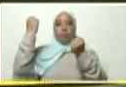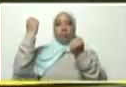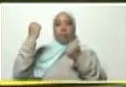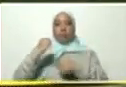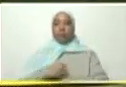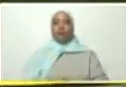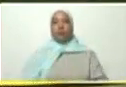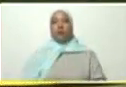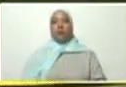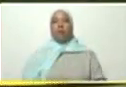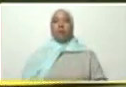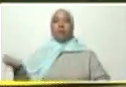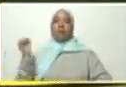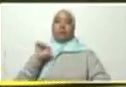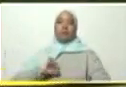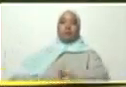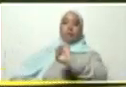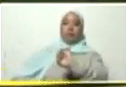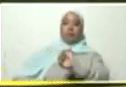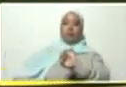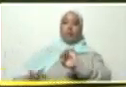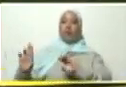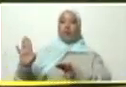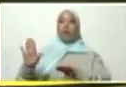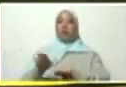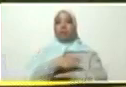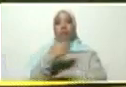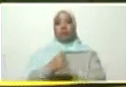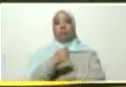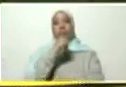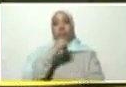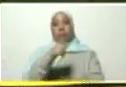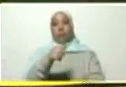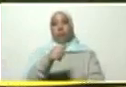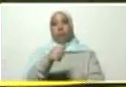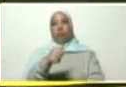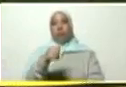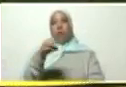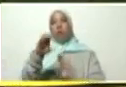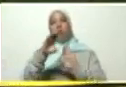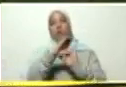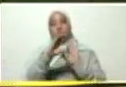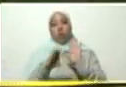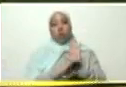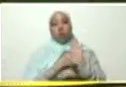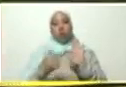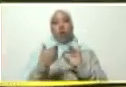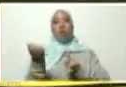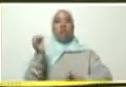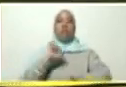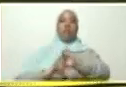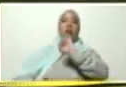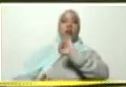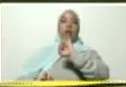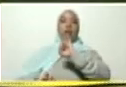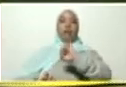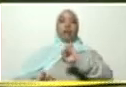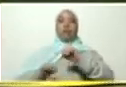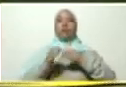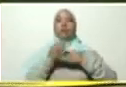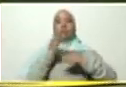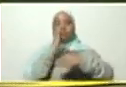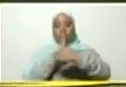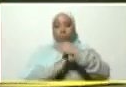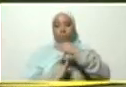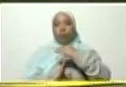con que hemos defendido y defendemos los principios de esta constitución nuestra guía pues